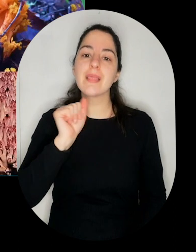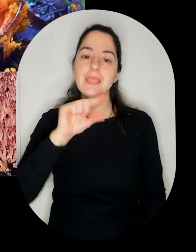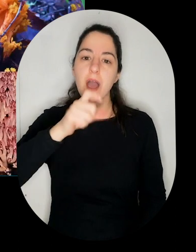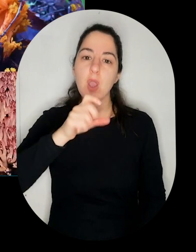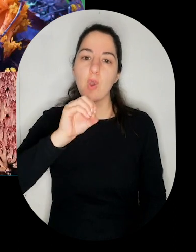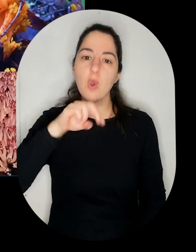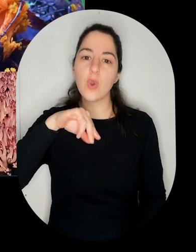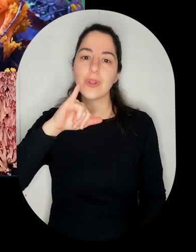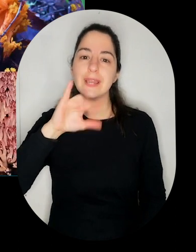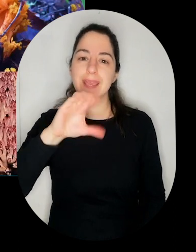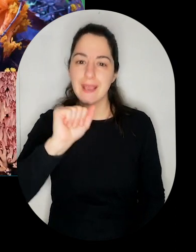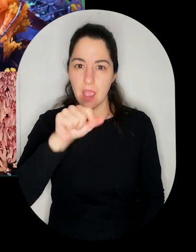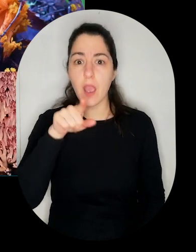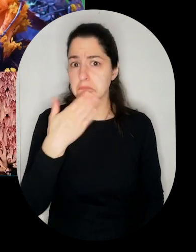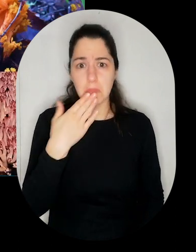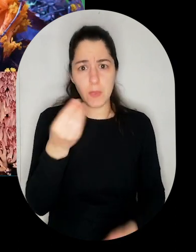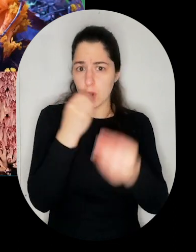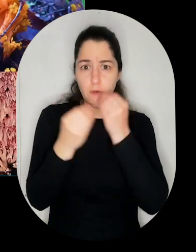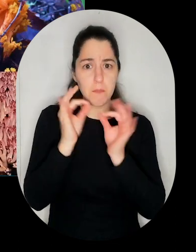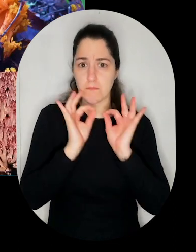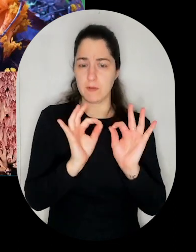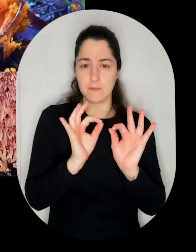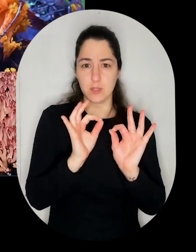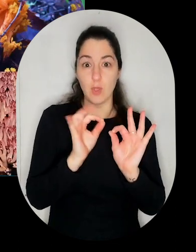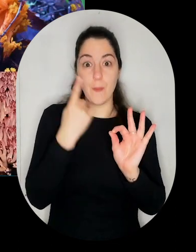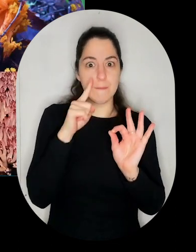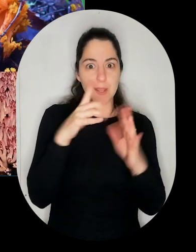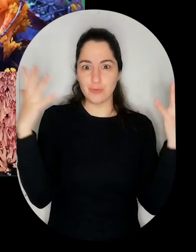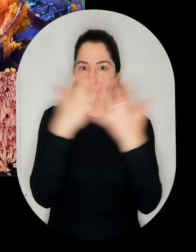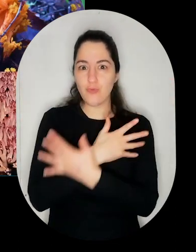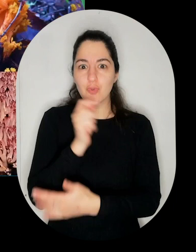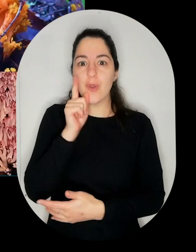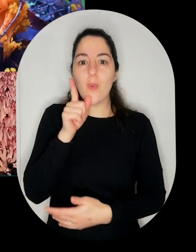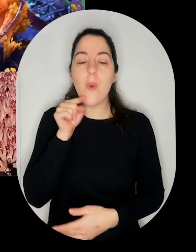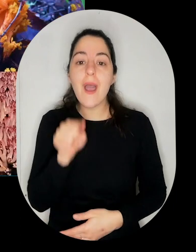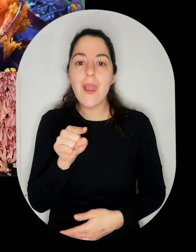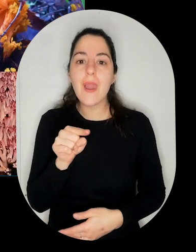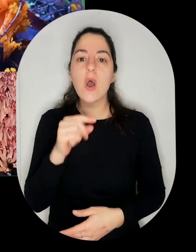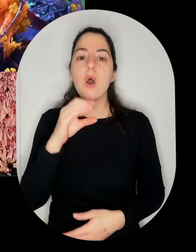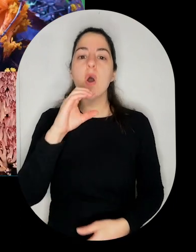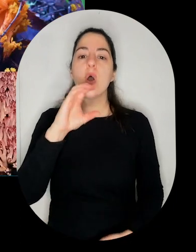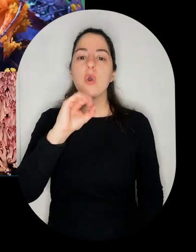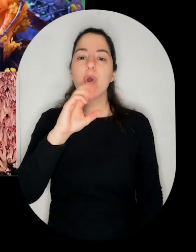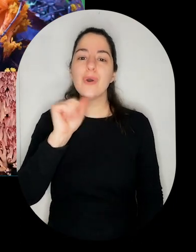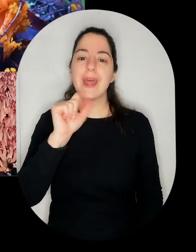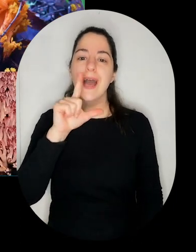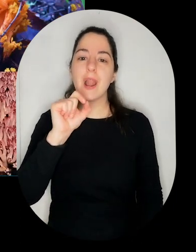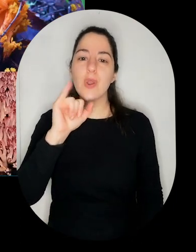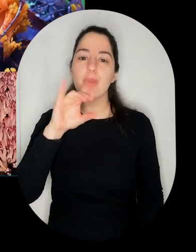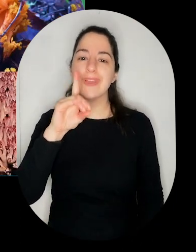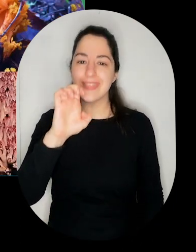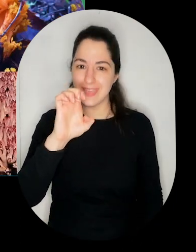más bien pálido y un poquito más achatada, también perfectamente comestible. Muy fáciles de confundir con otros hongos coraloides,